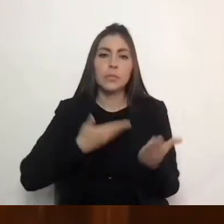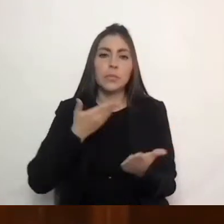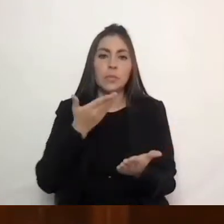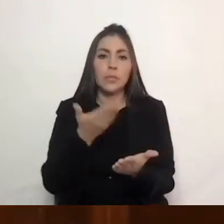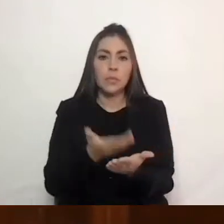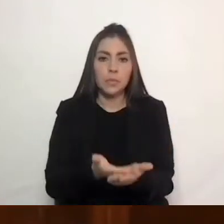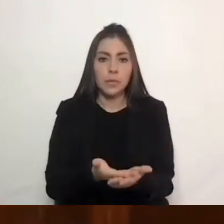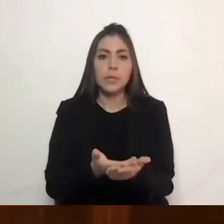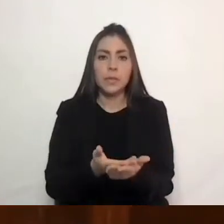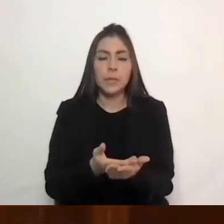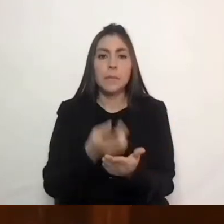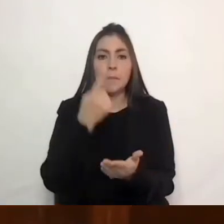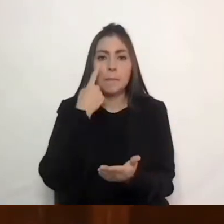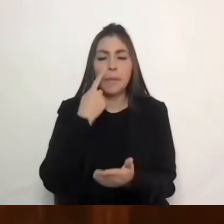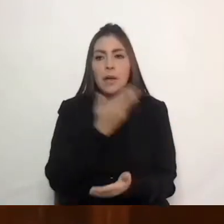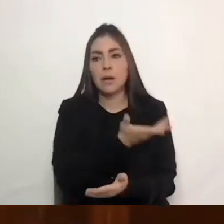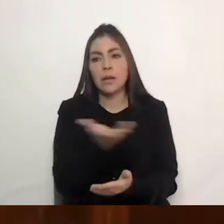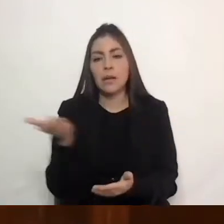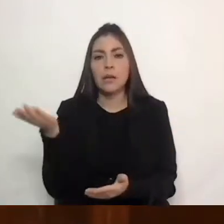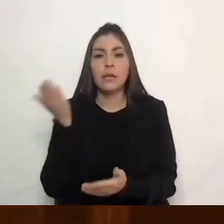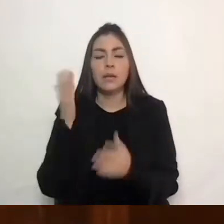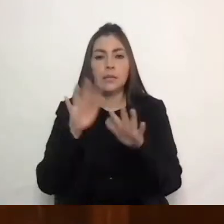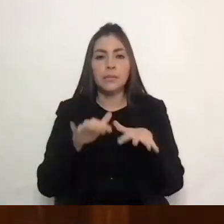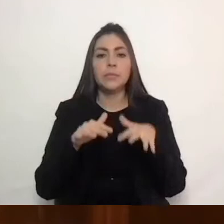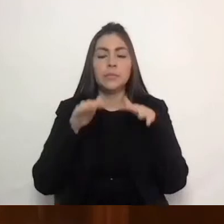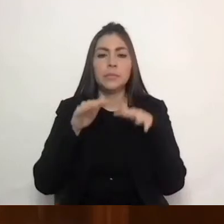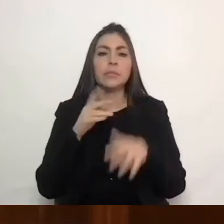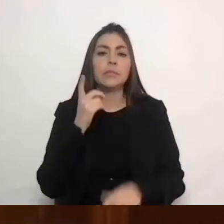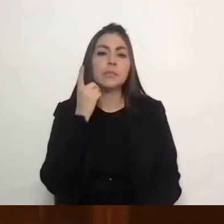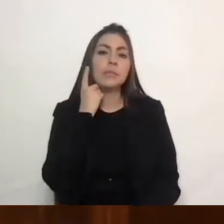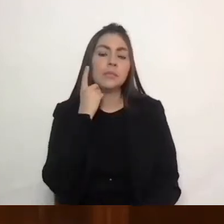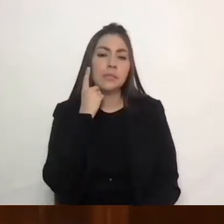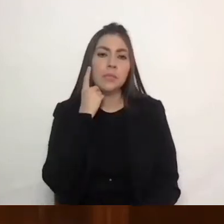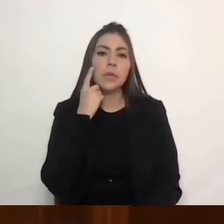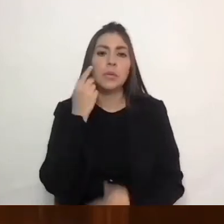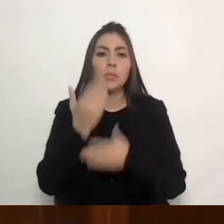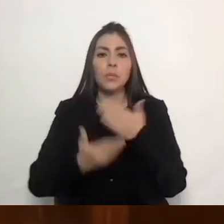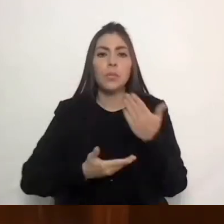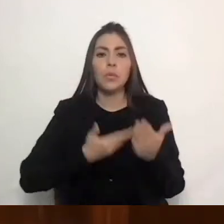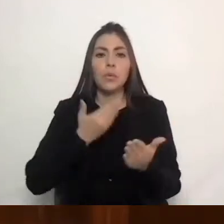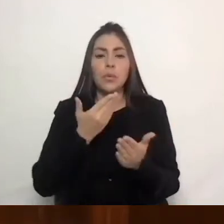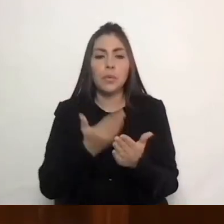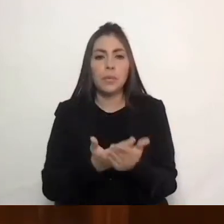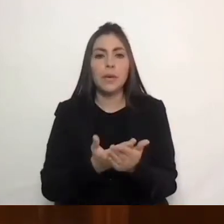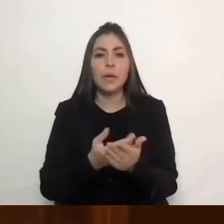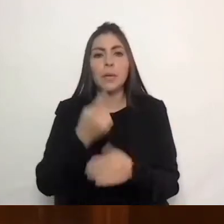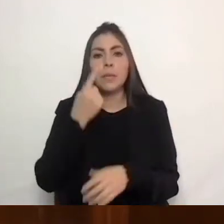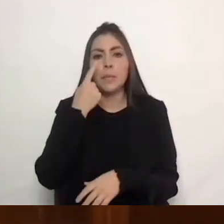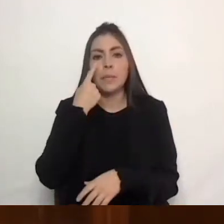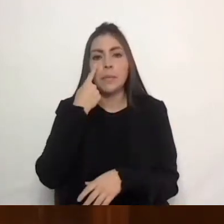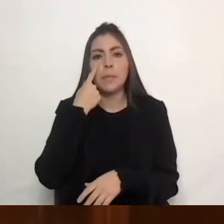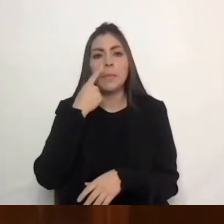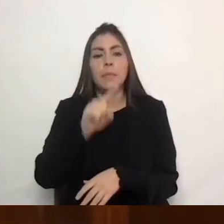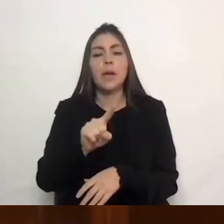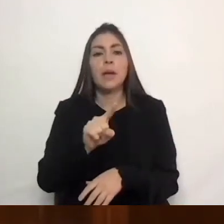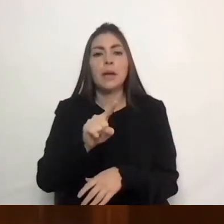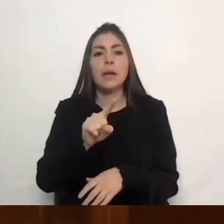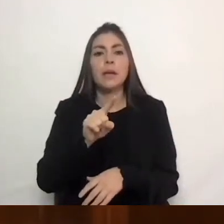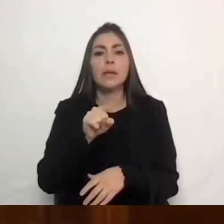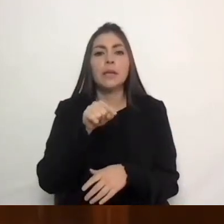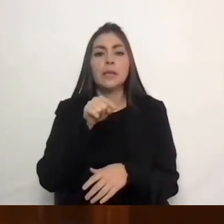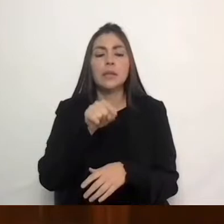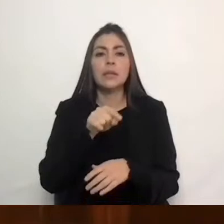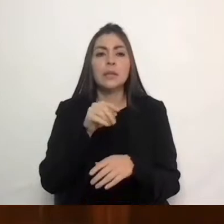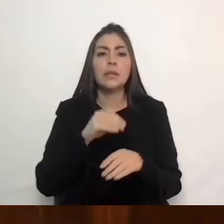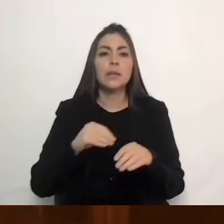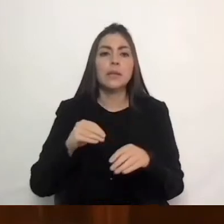consideración de esta honorable Asamblea propuesta de iniciativa de decreto por el que se